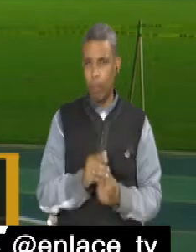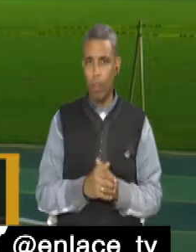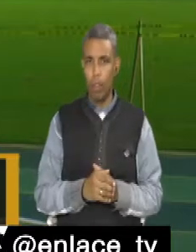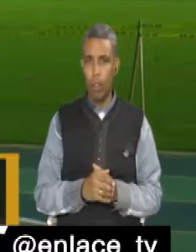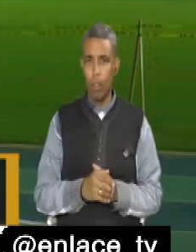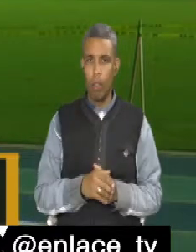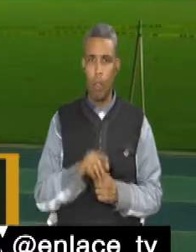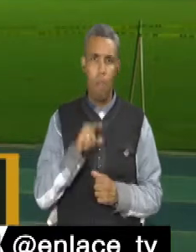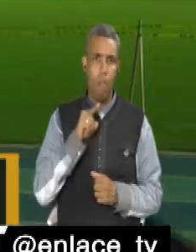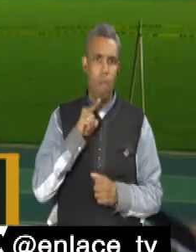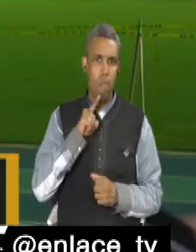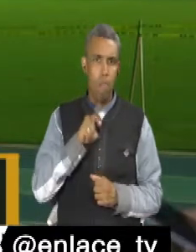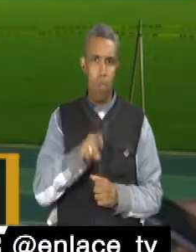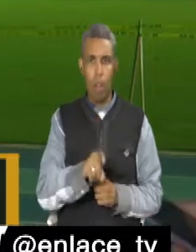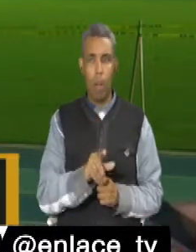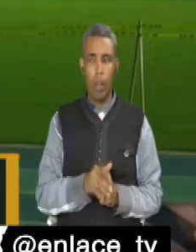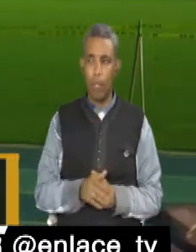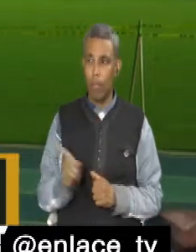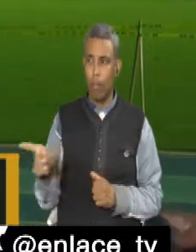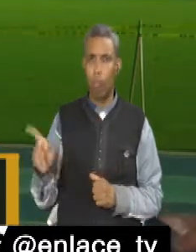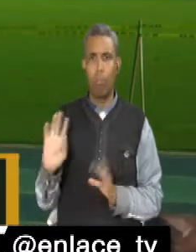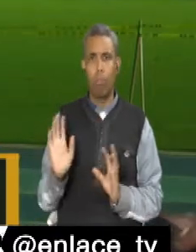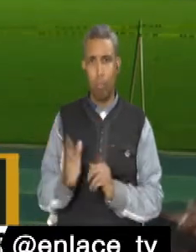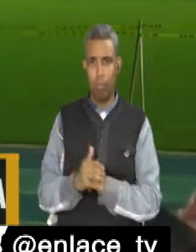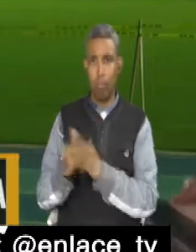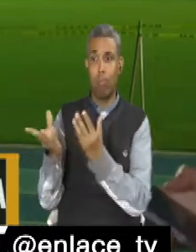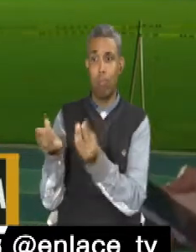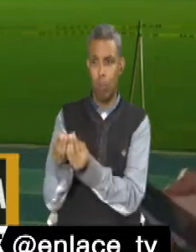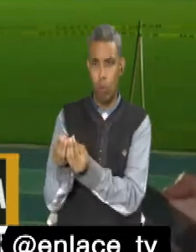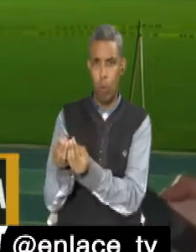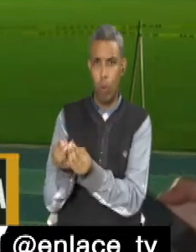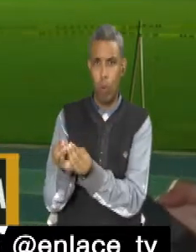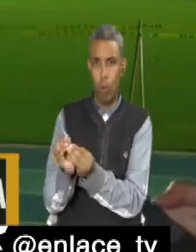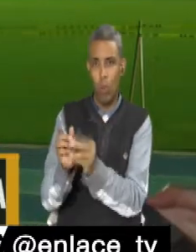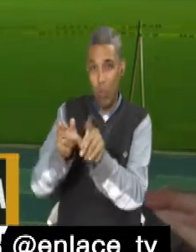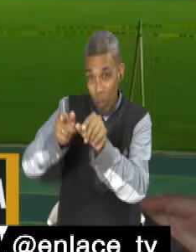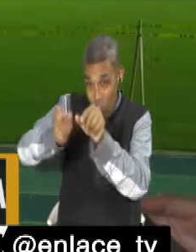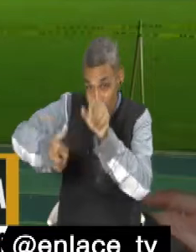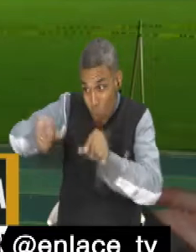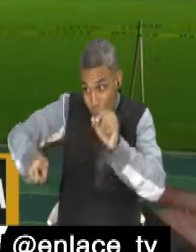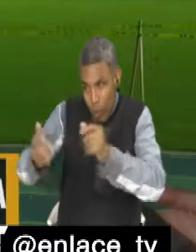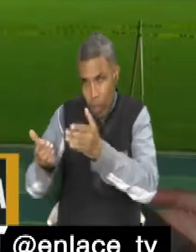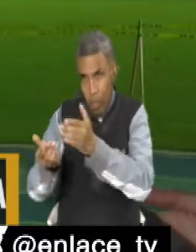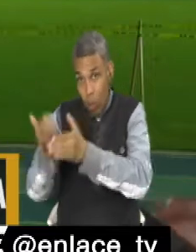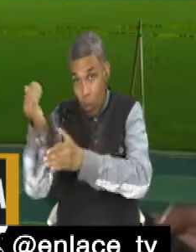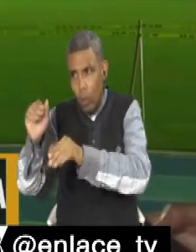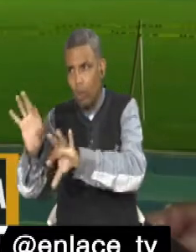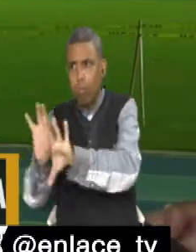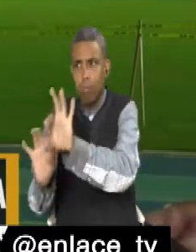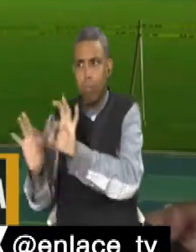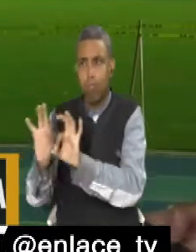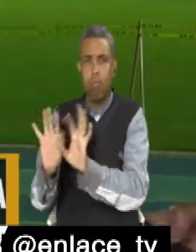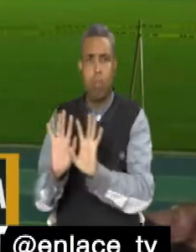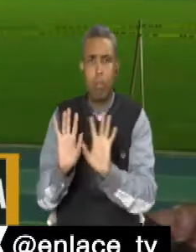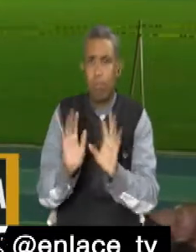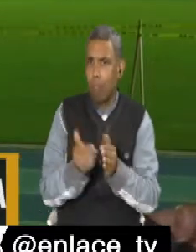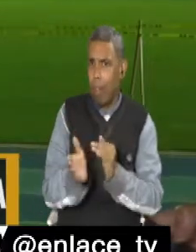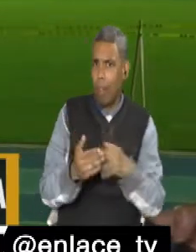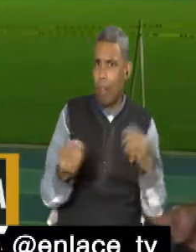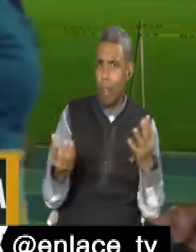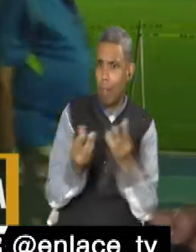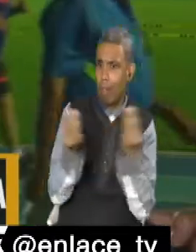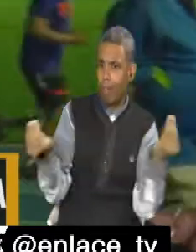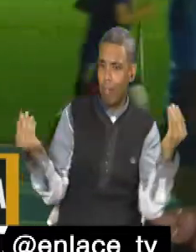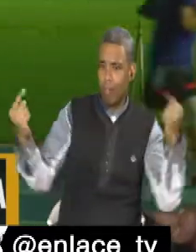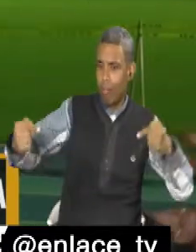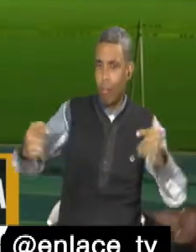base, y también lo reforzado en algunas piezas, pero en la cancha son 11 contra 11 y vamos a jugarla toda,